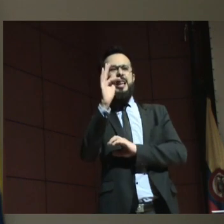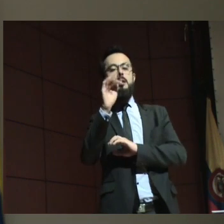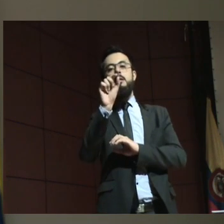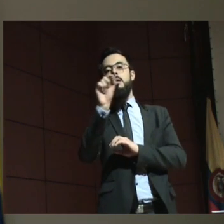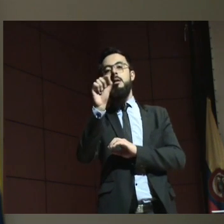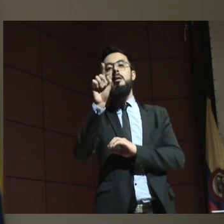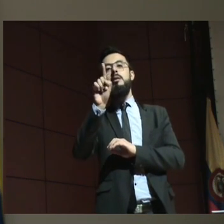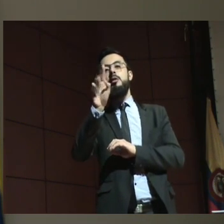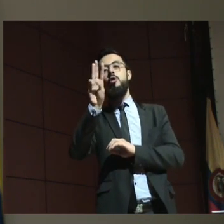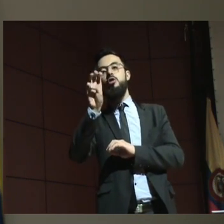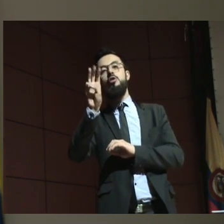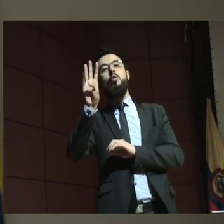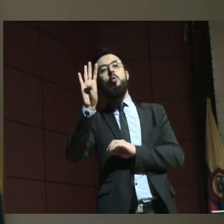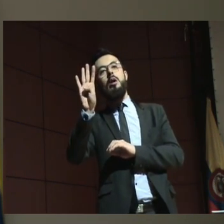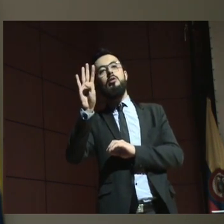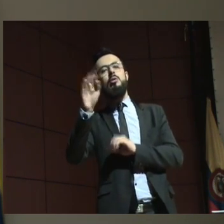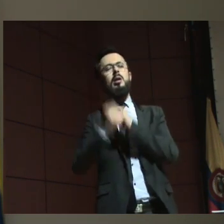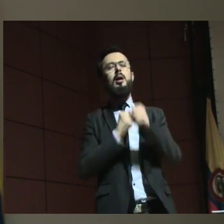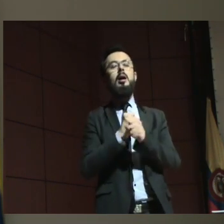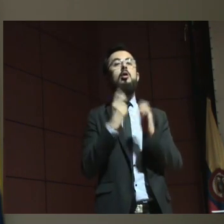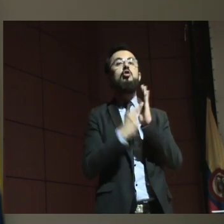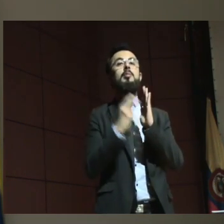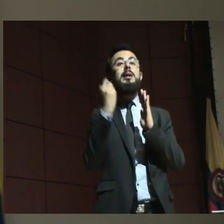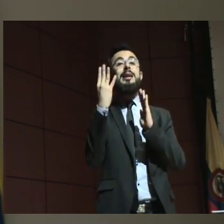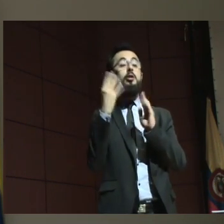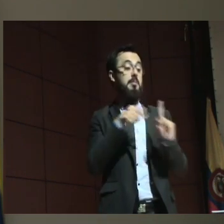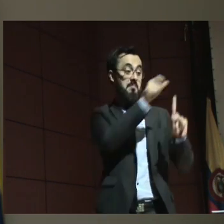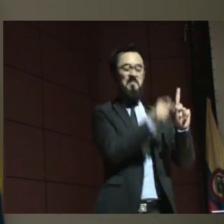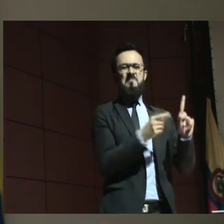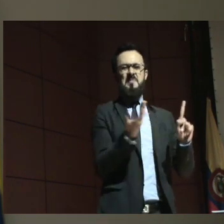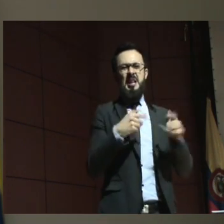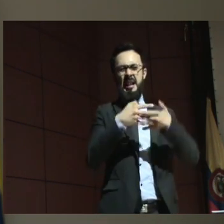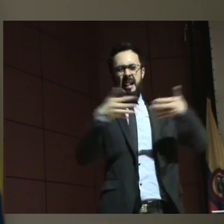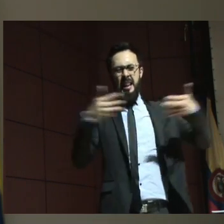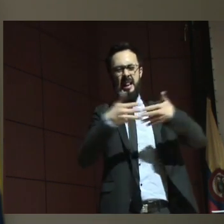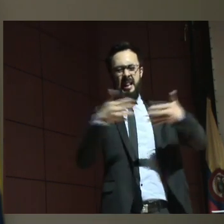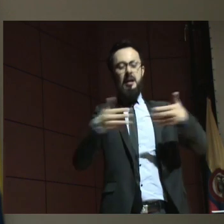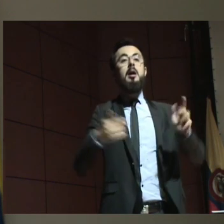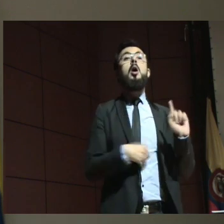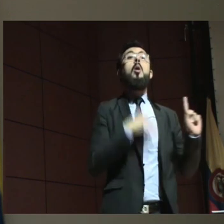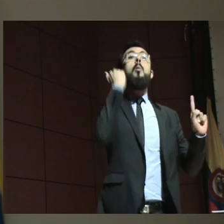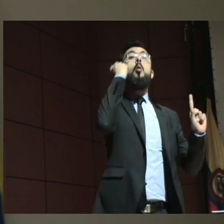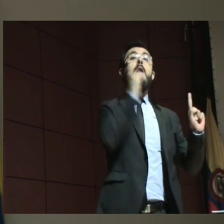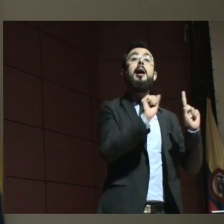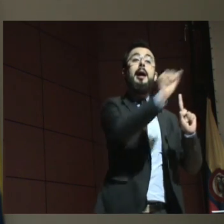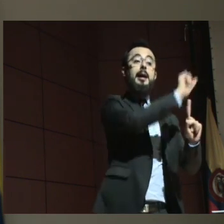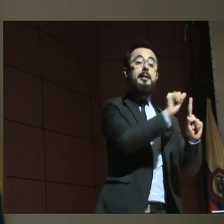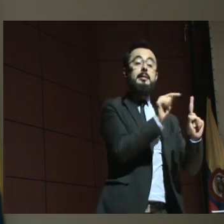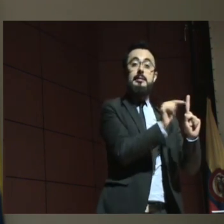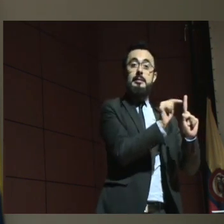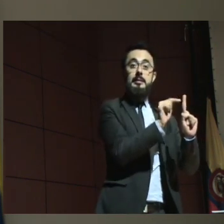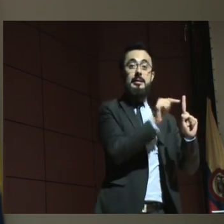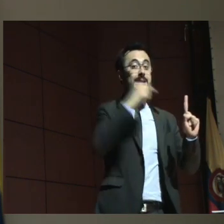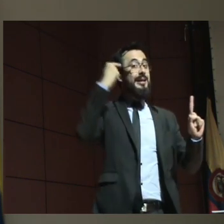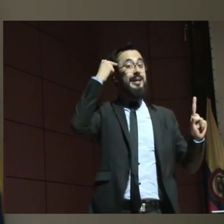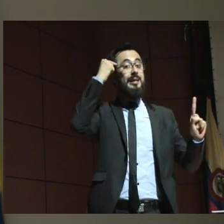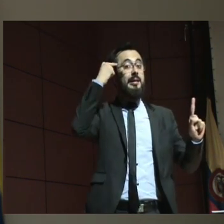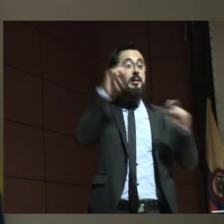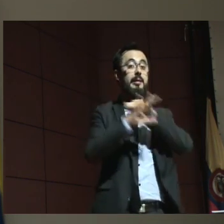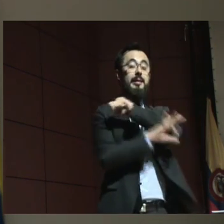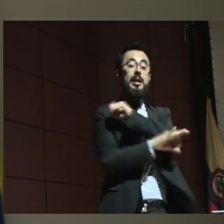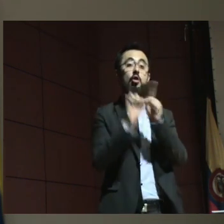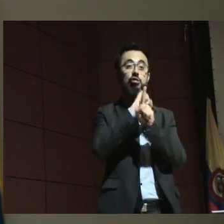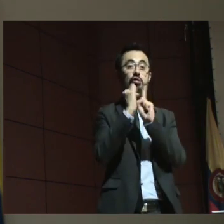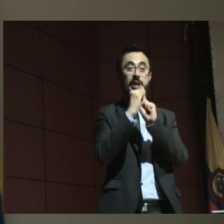una sentencia de tutela de una mujer con discapacidad psicosocial de Envigado. Una mujer con discapacidad psicosocial que fue declarada interdicta y que